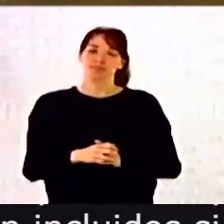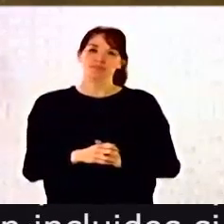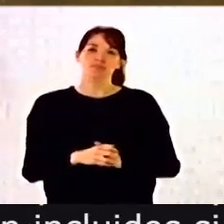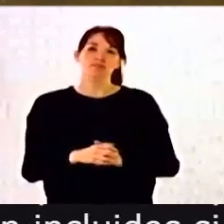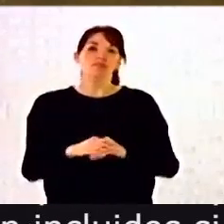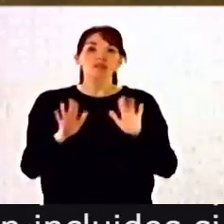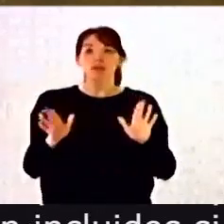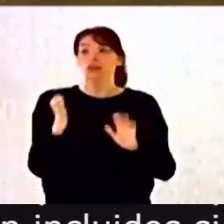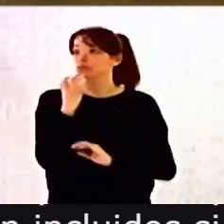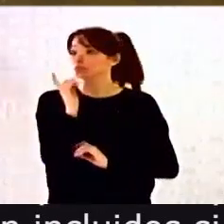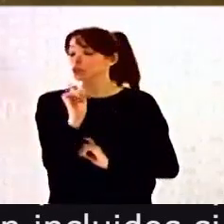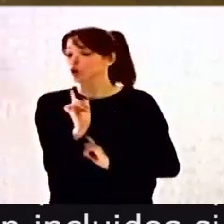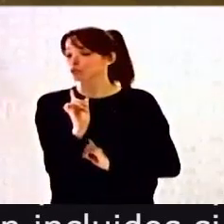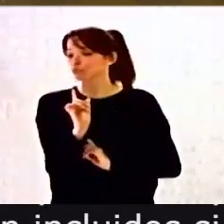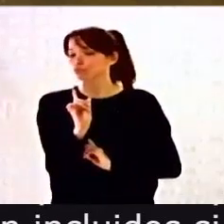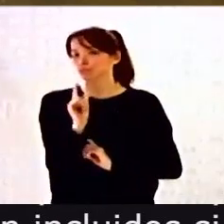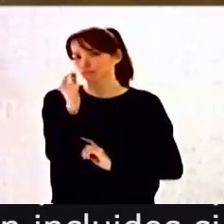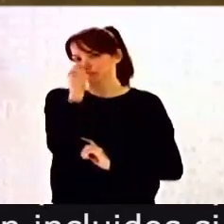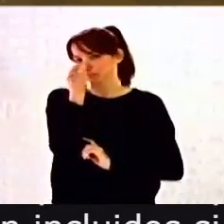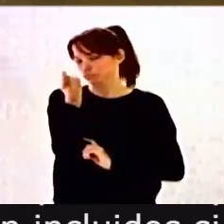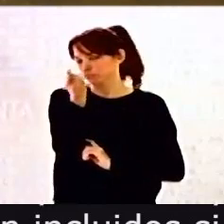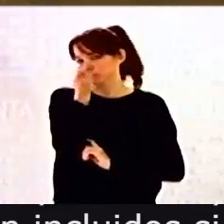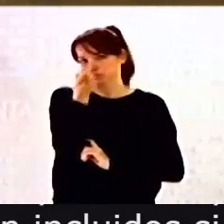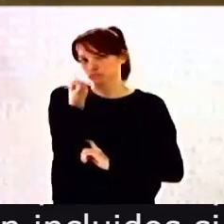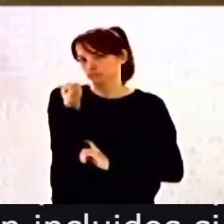pero si no es cero es en un porcentaje